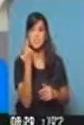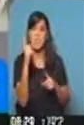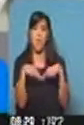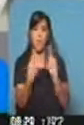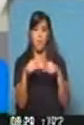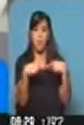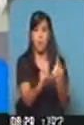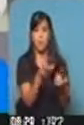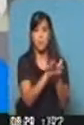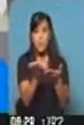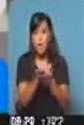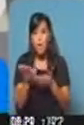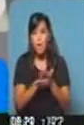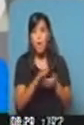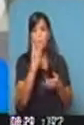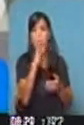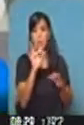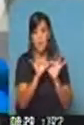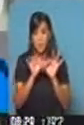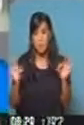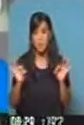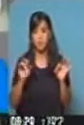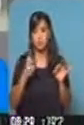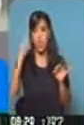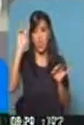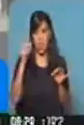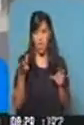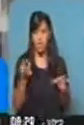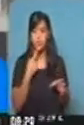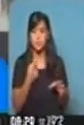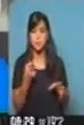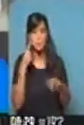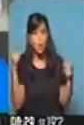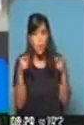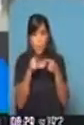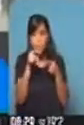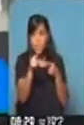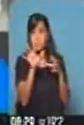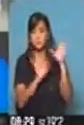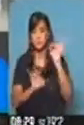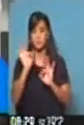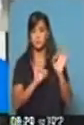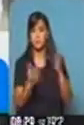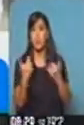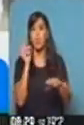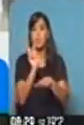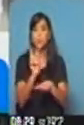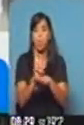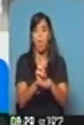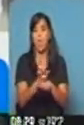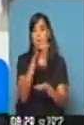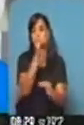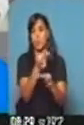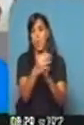jardín con unos 40 metros cuadrados aproximadamente el objetivo de esta iniciativa es poder proteger a la comunidad educativa